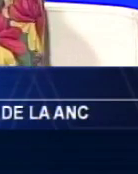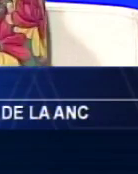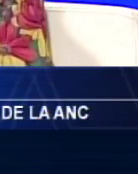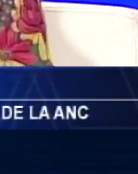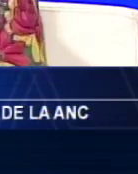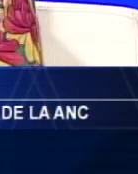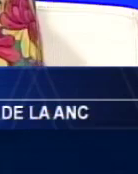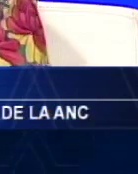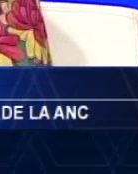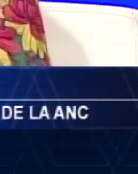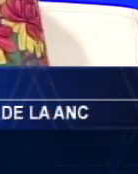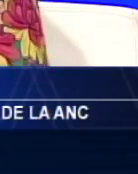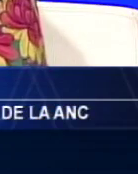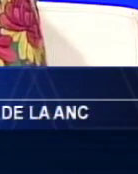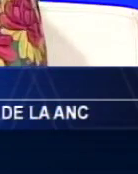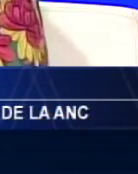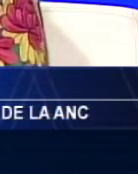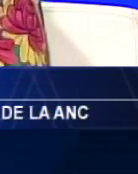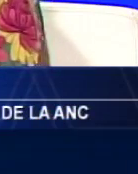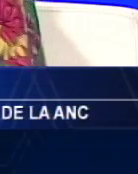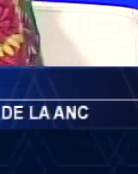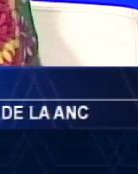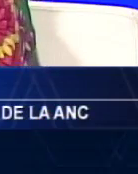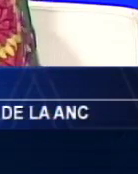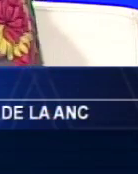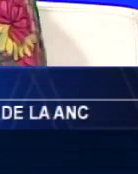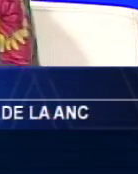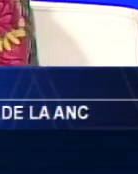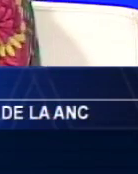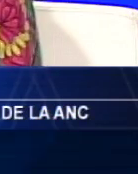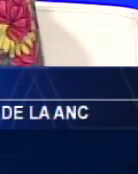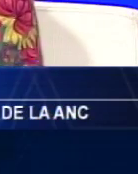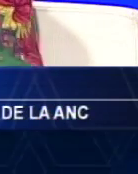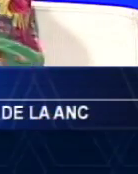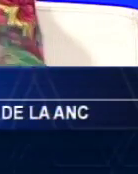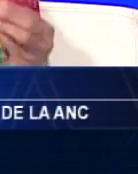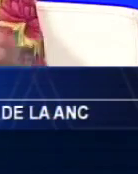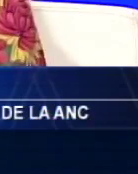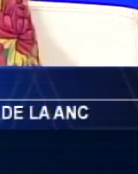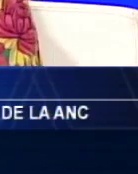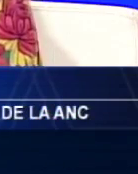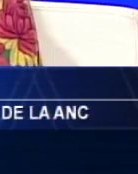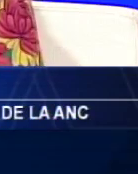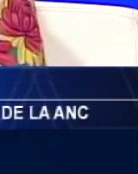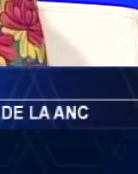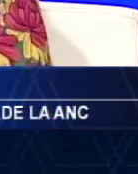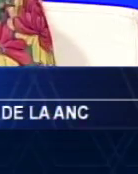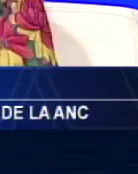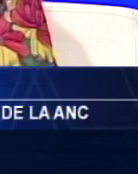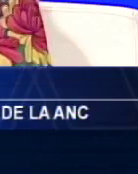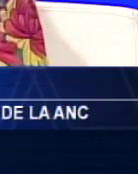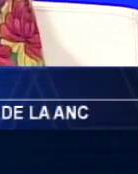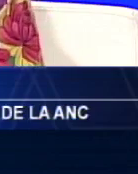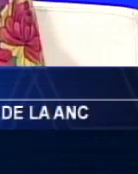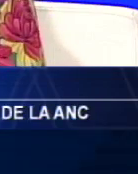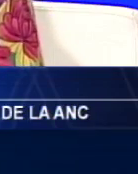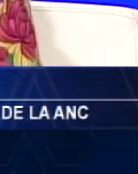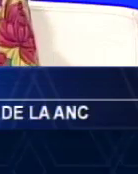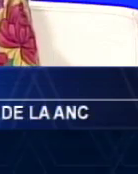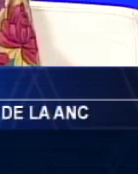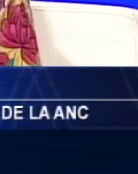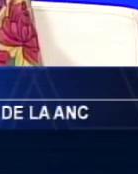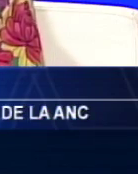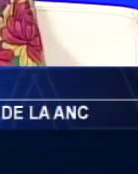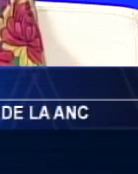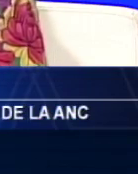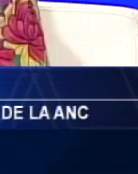somos actores políticos y como actores políticos vamos a estar desplegados en la campaña a través de los comandos constituyentes que ha decidido la directiva